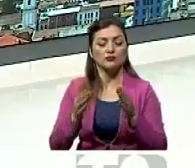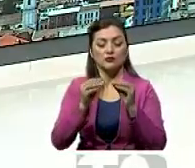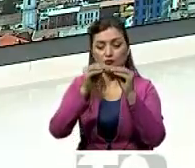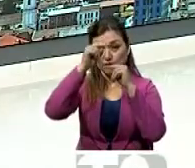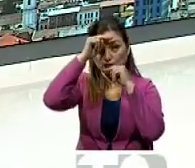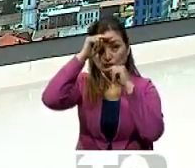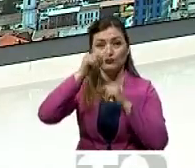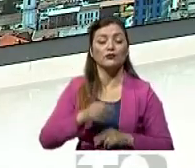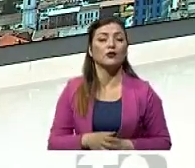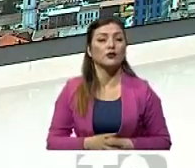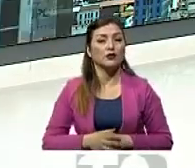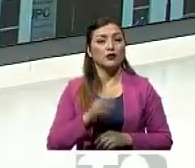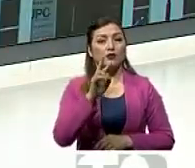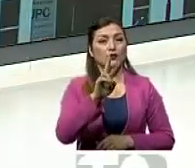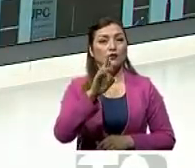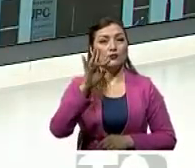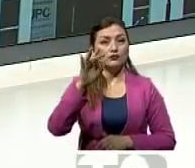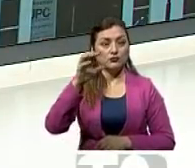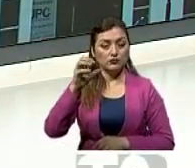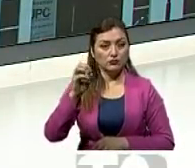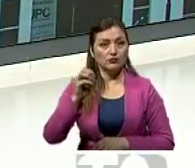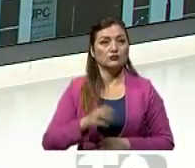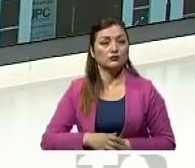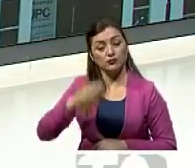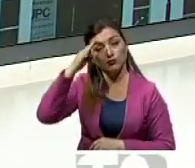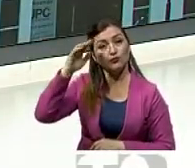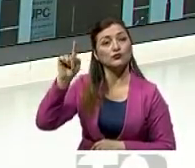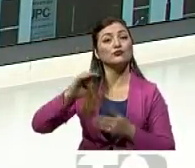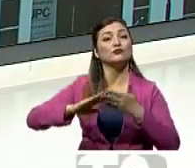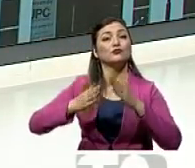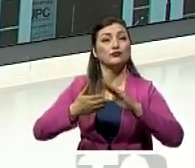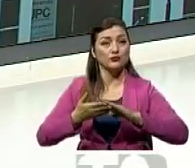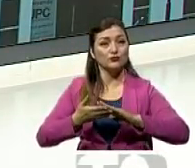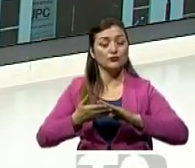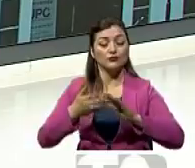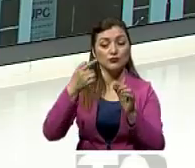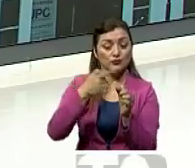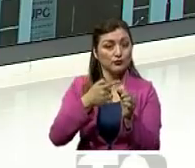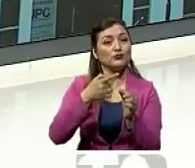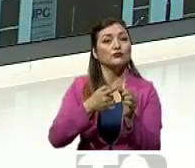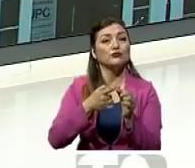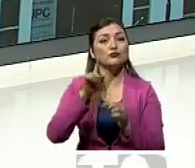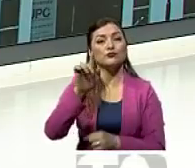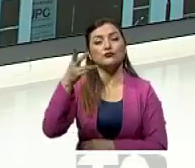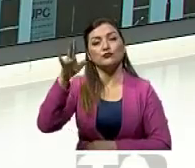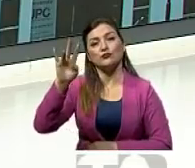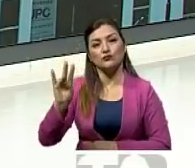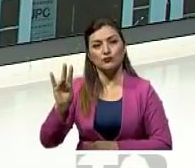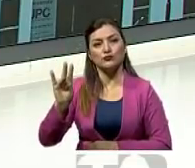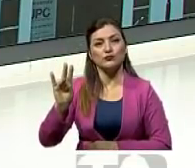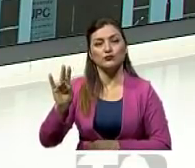con más información. De las 280 unidades de policía comunitaria que hay en la capital, 117